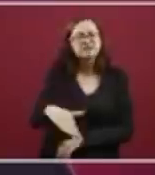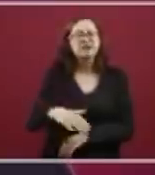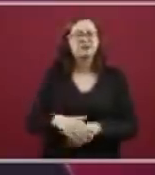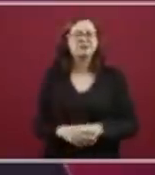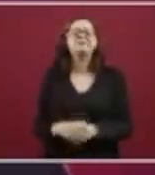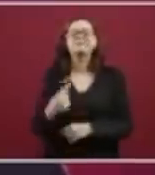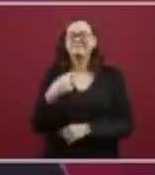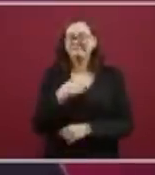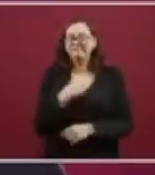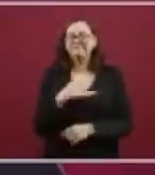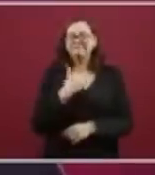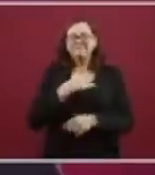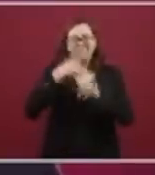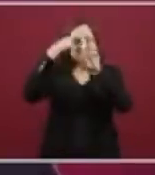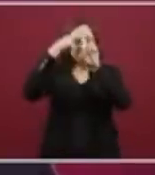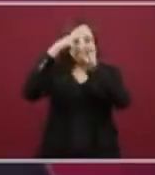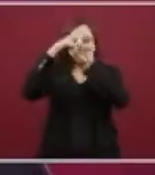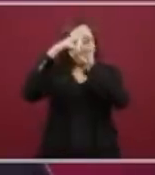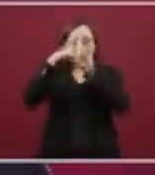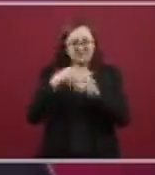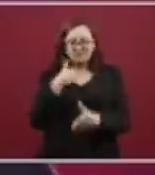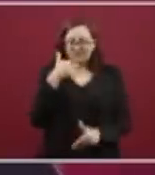a ir avanzando.